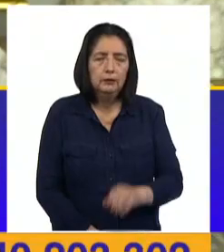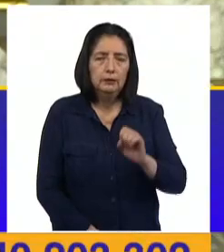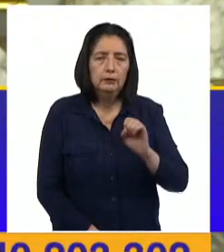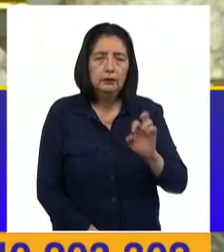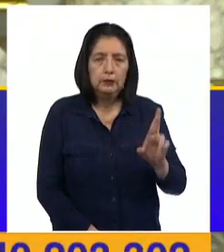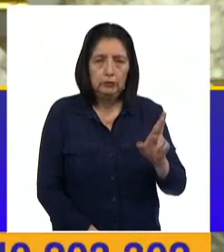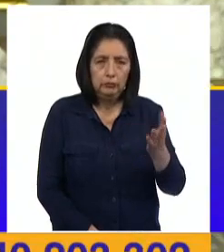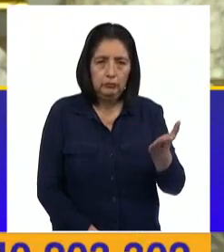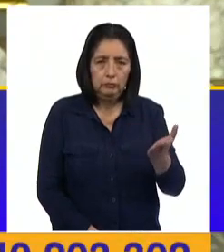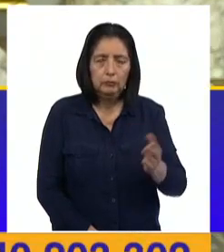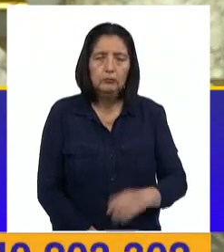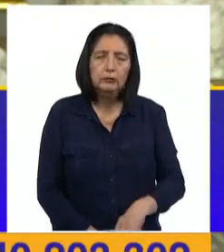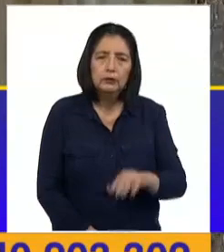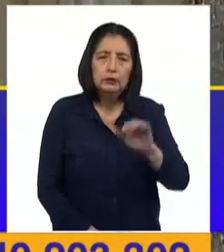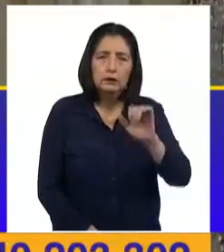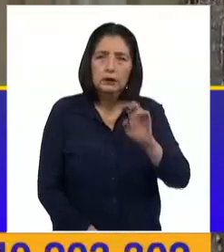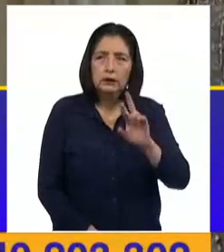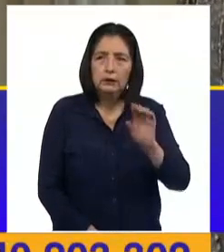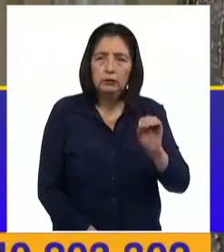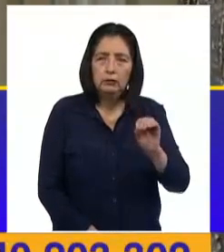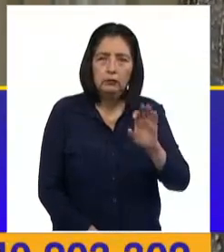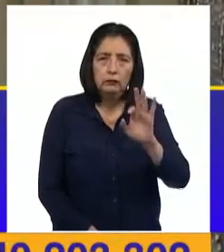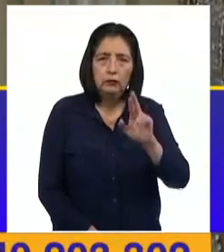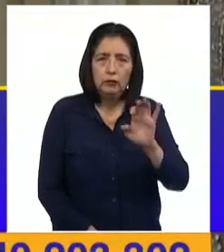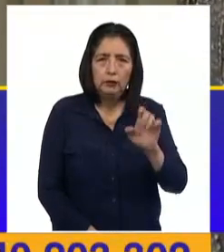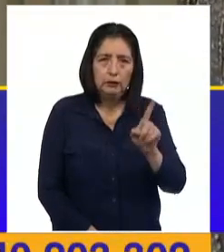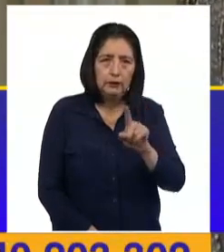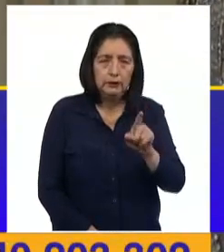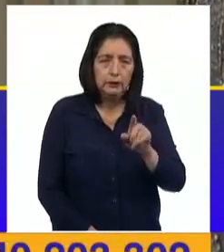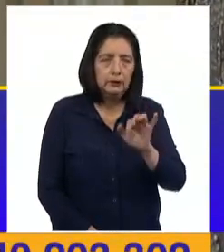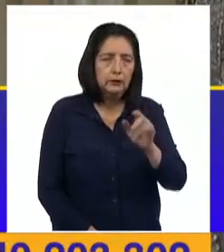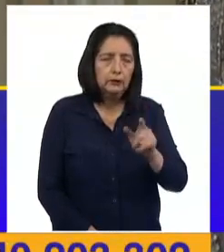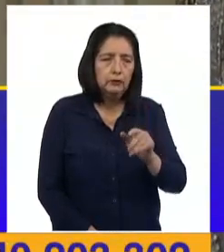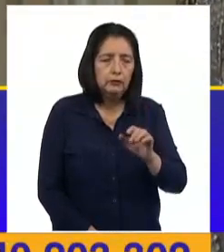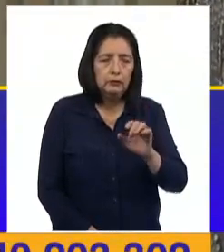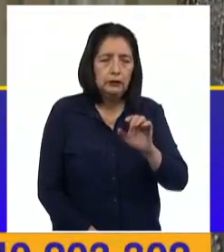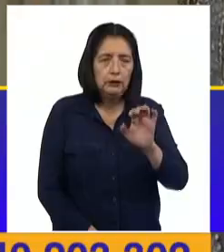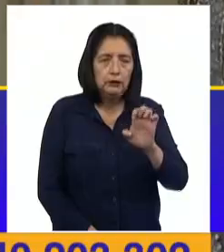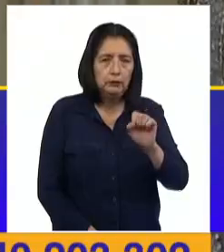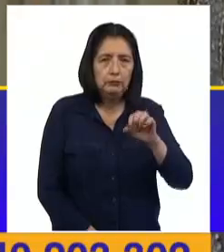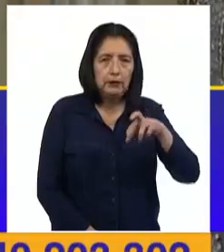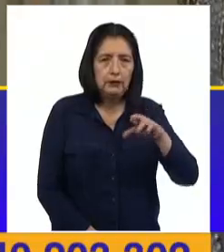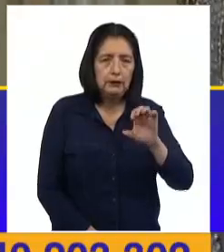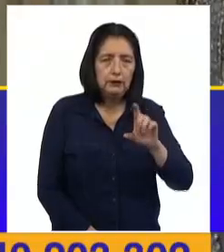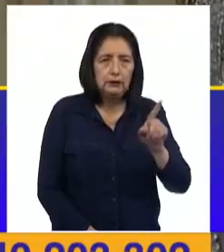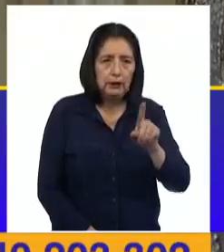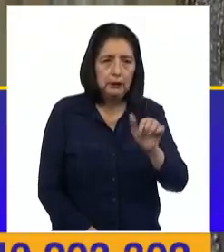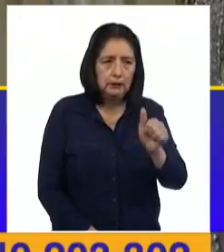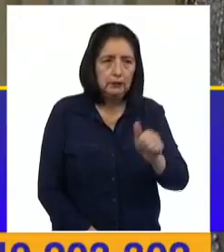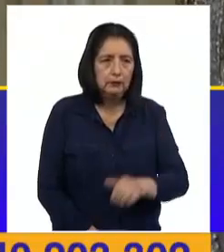Señor Antero Flores Araos Esparza,